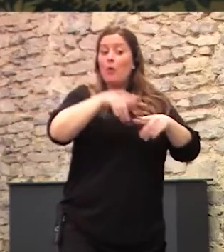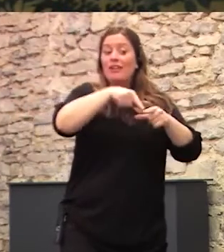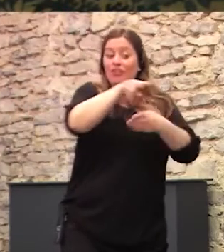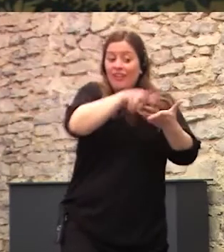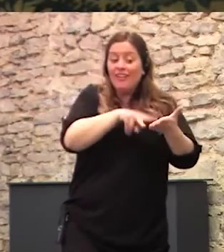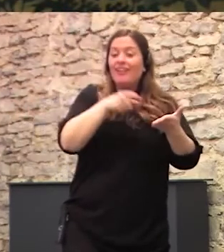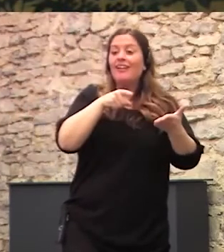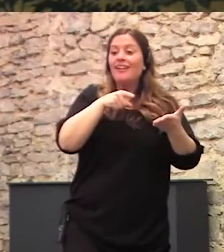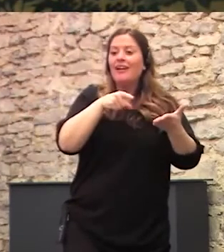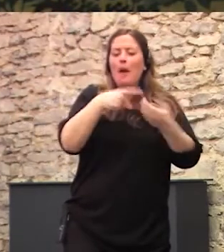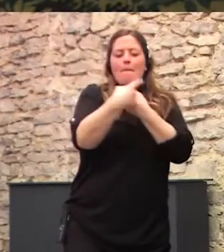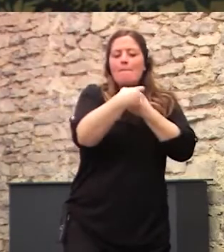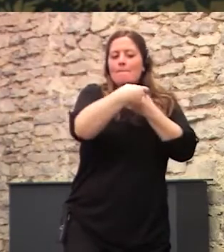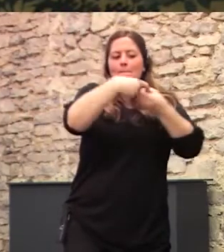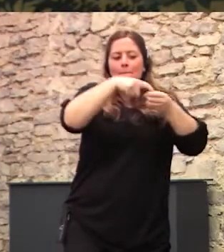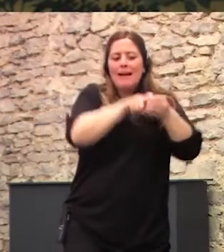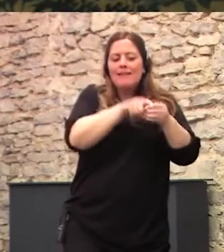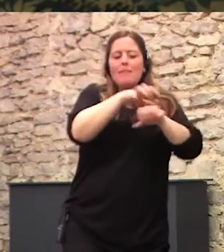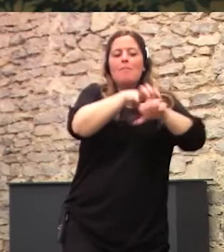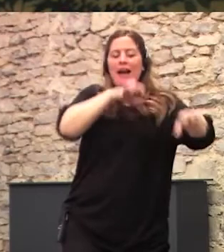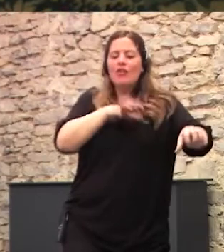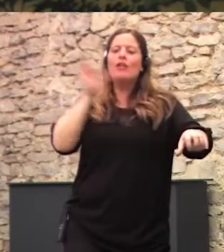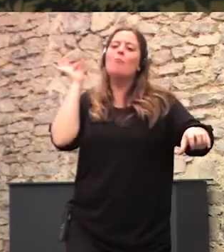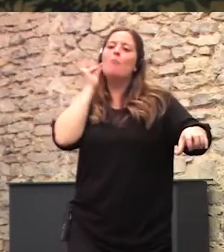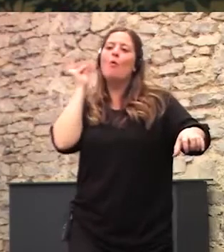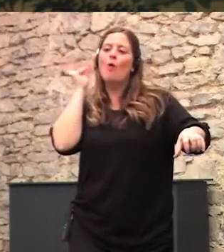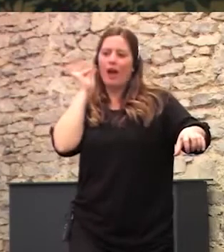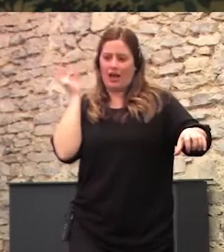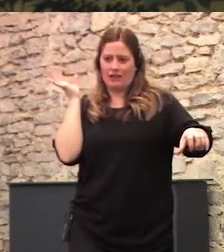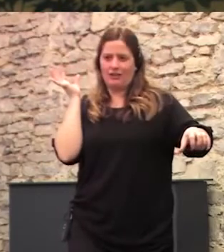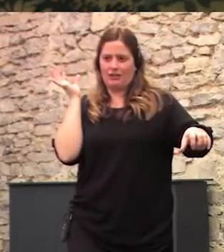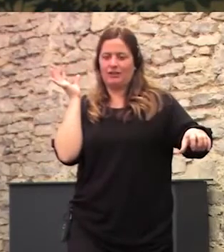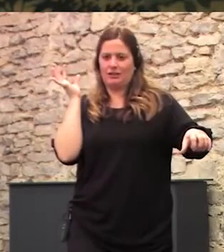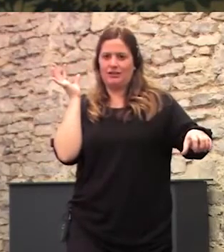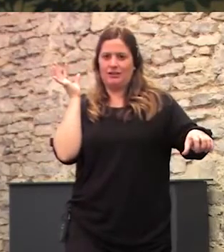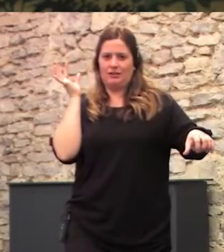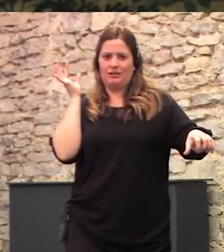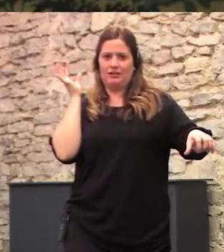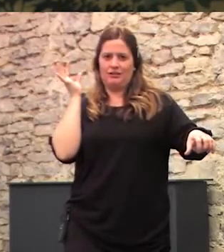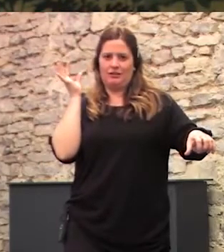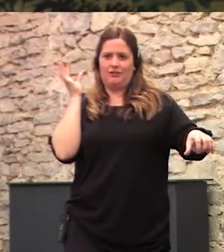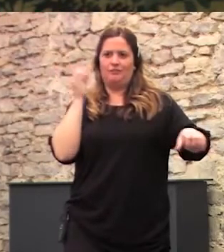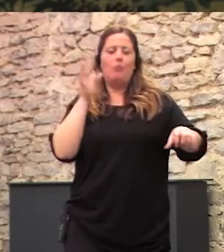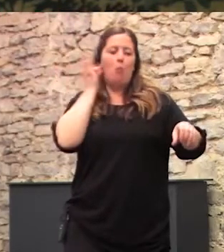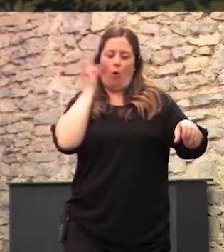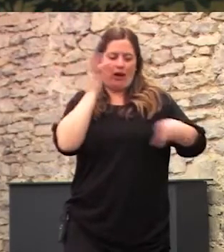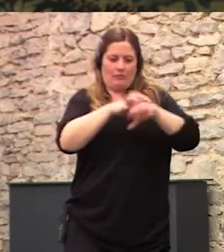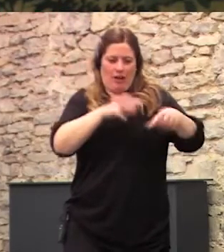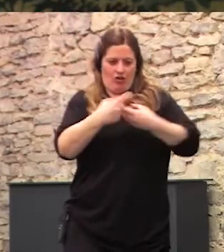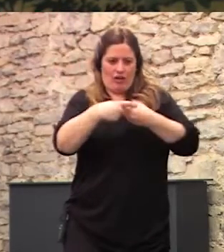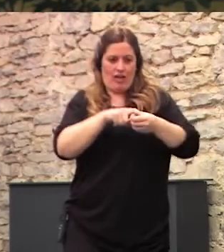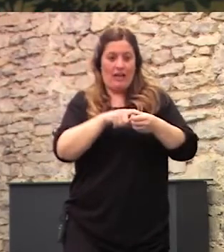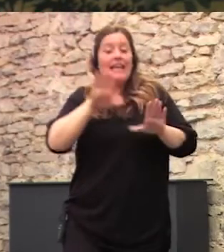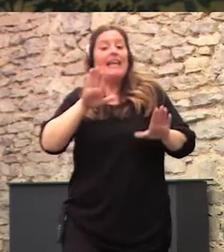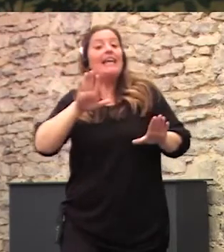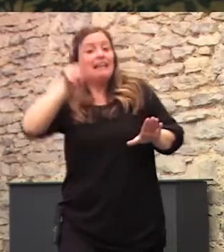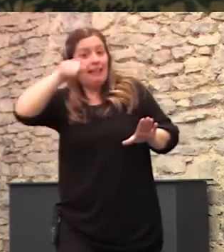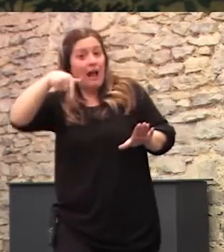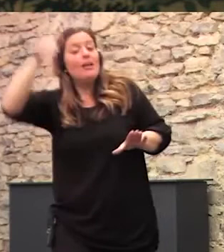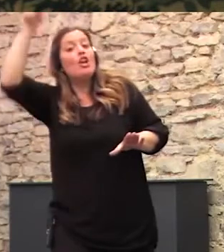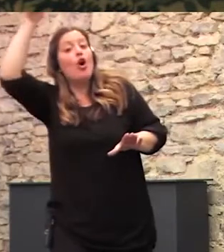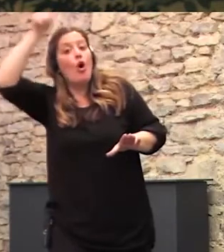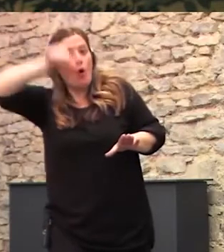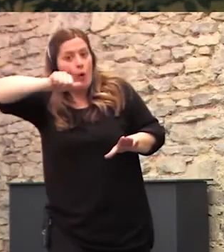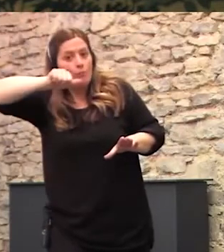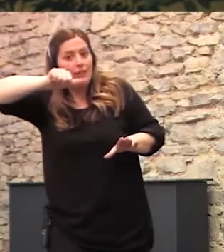mayoría, o sea, la mayoría de la gente son mujeres, de los integrantes, las integrantes, perdón, y hombres